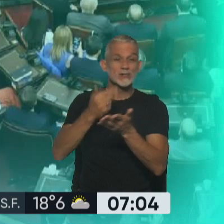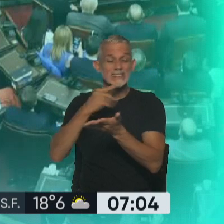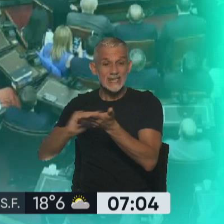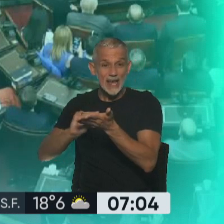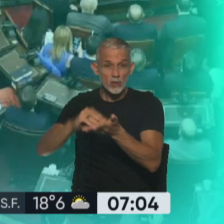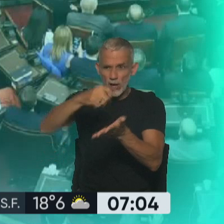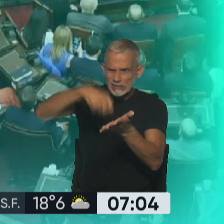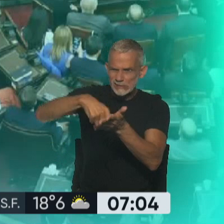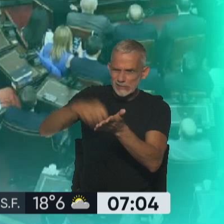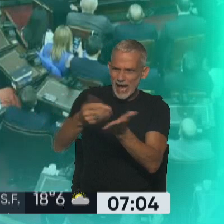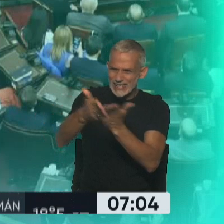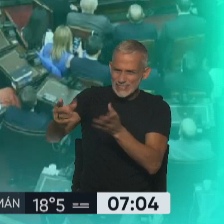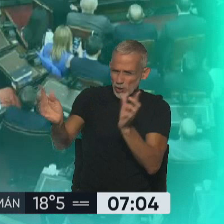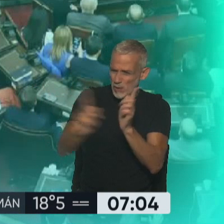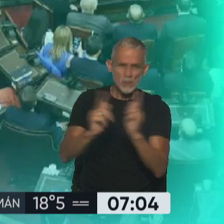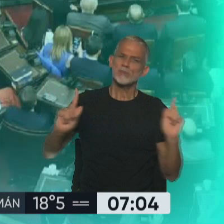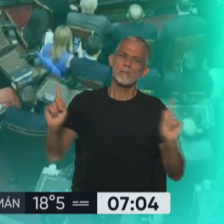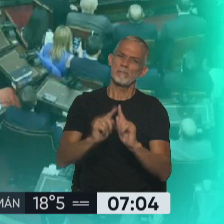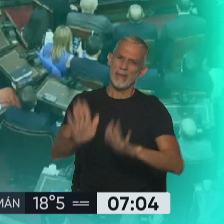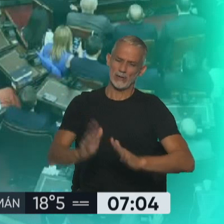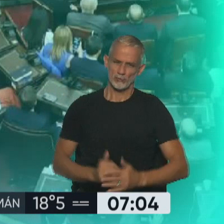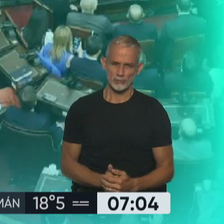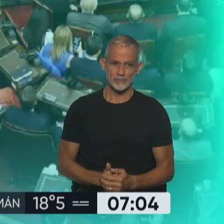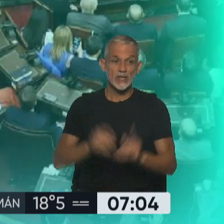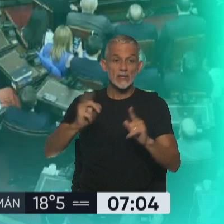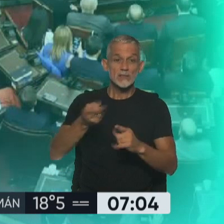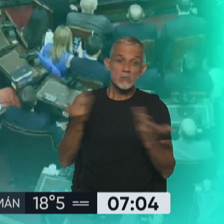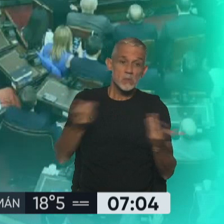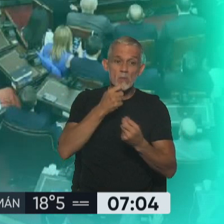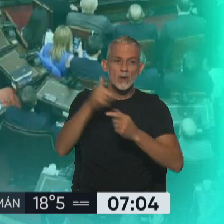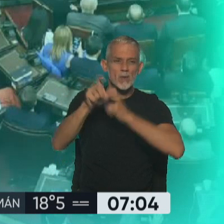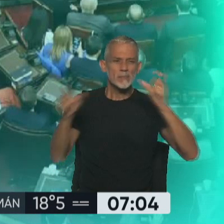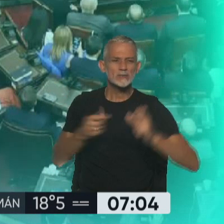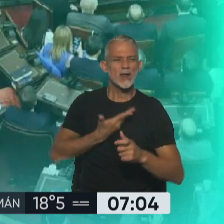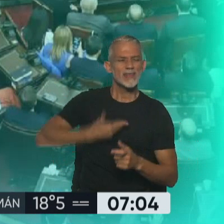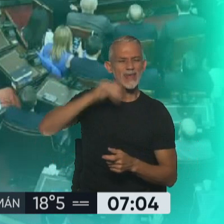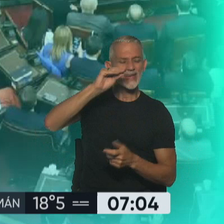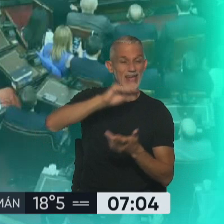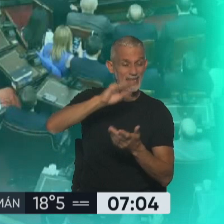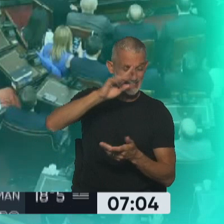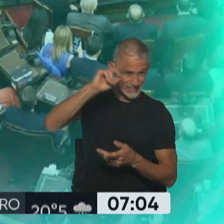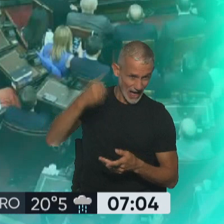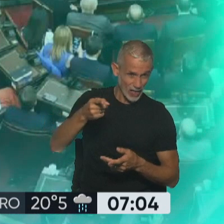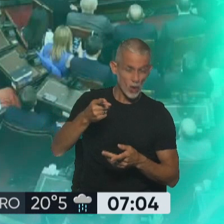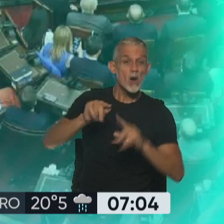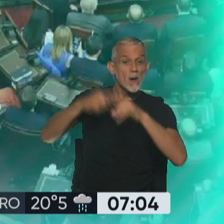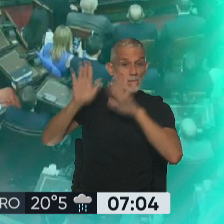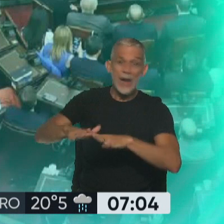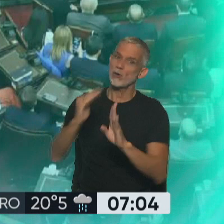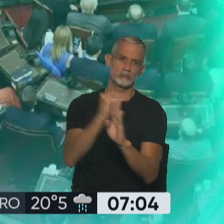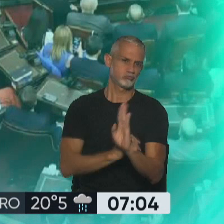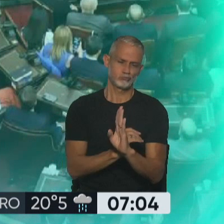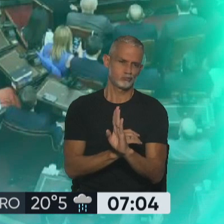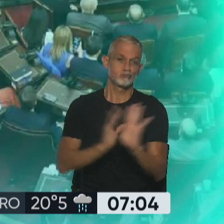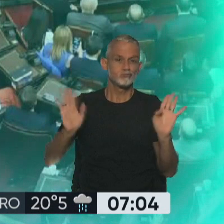asesores de diputados y senadores de la Nación. Descontar la jornada de trabajo a los empleados del Estado que hagan paro. Ya lo había anunciado justamente en su